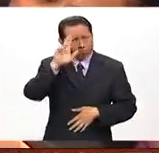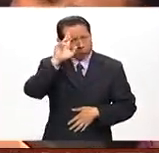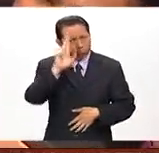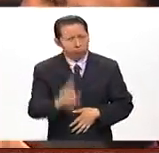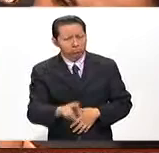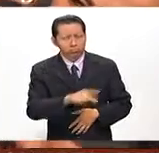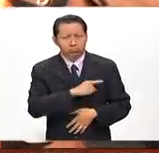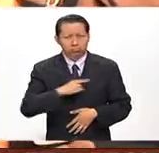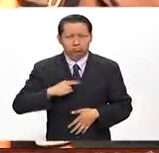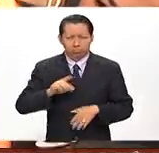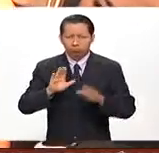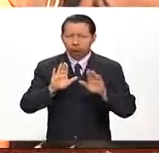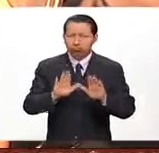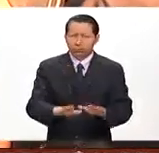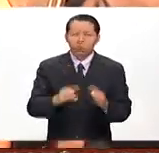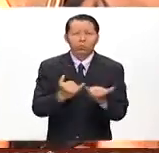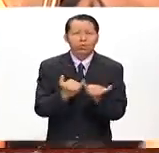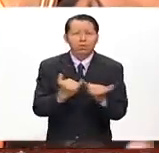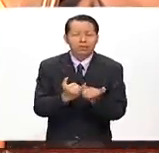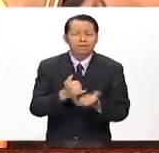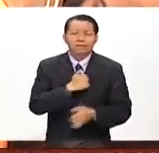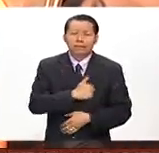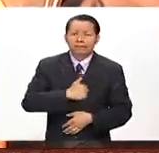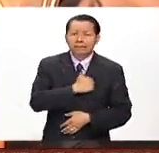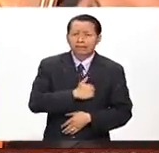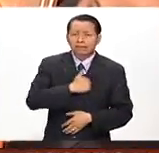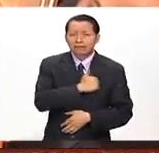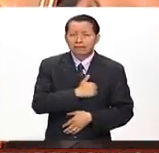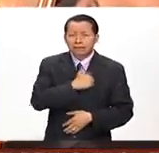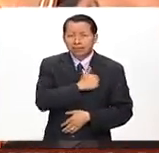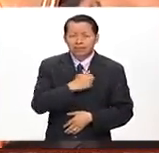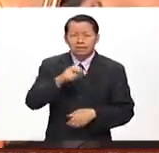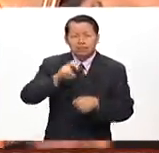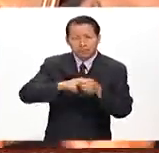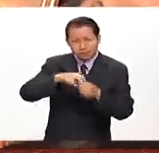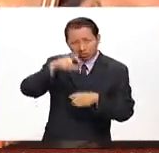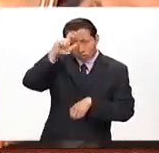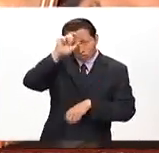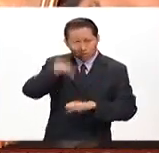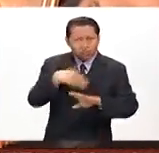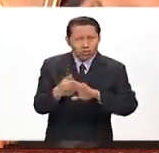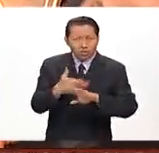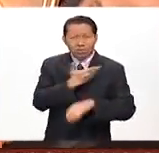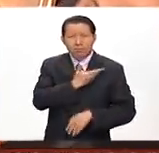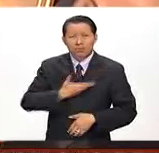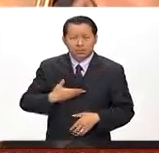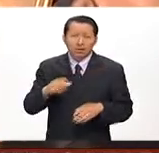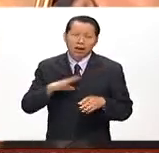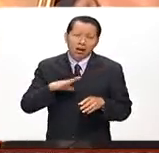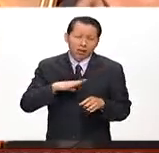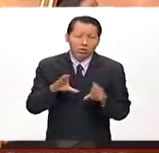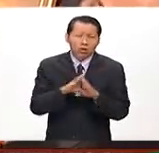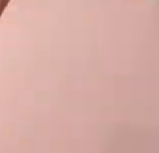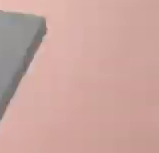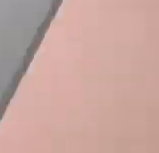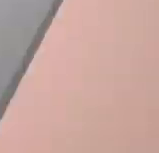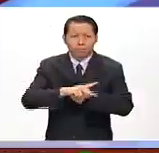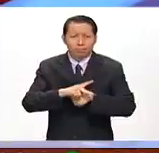que este intento aparente de golpe de Estado pues atente precisamente con la vida democrática de un